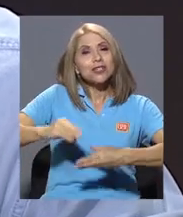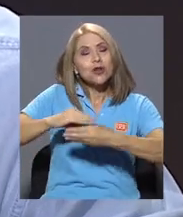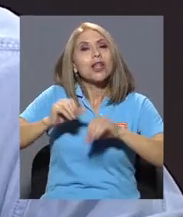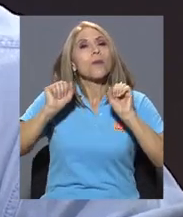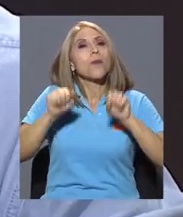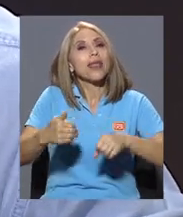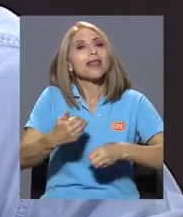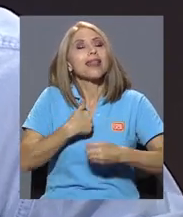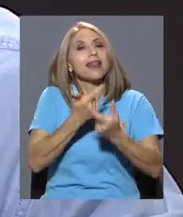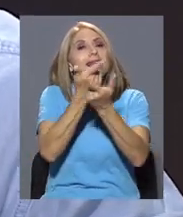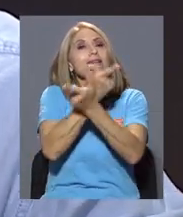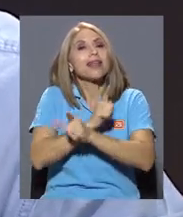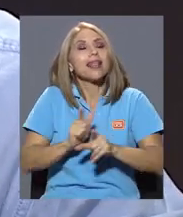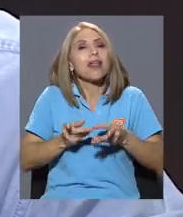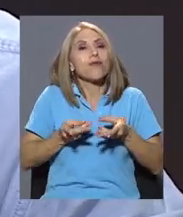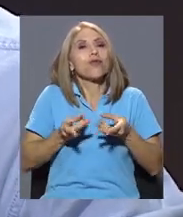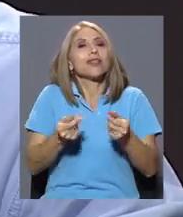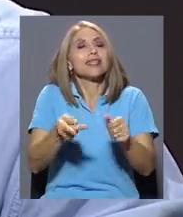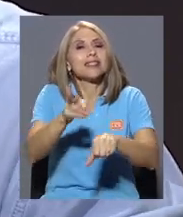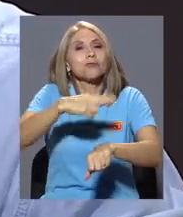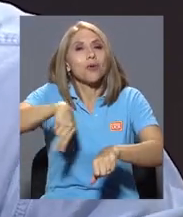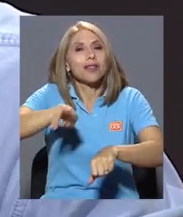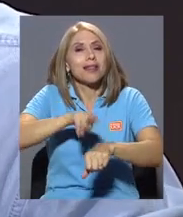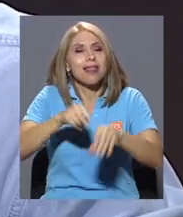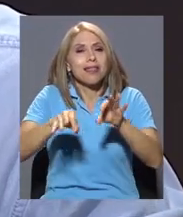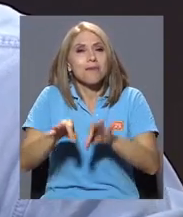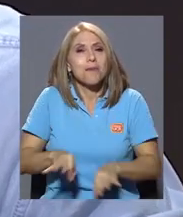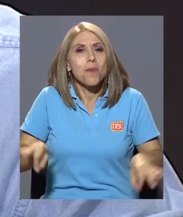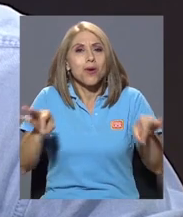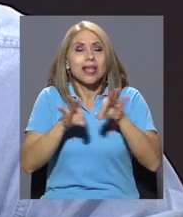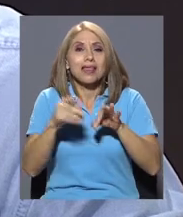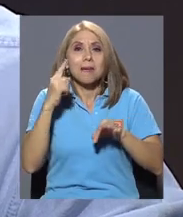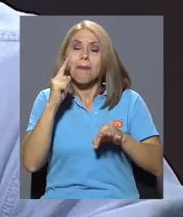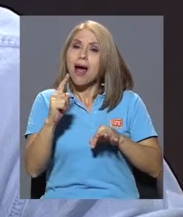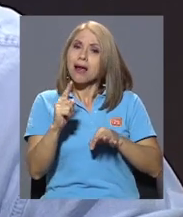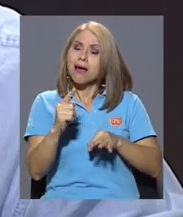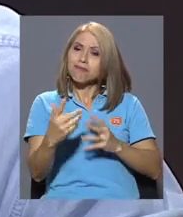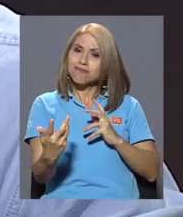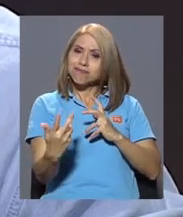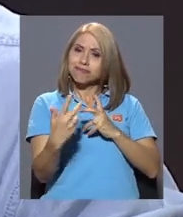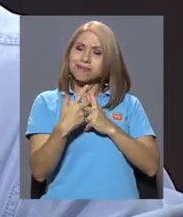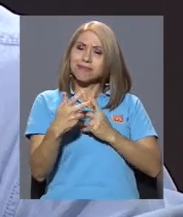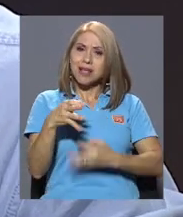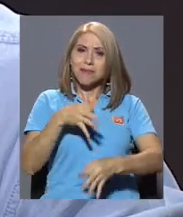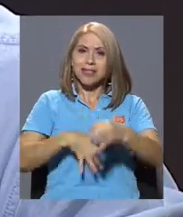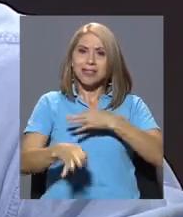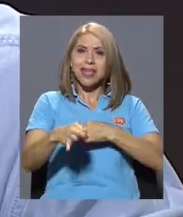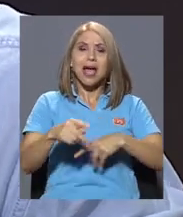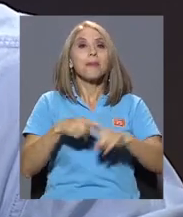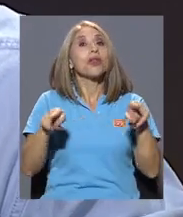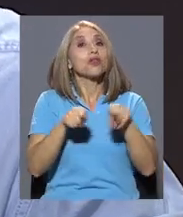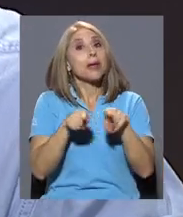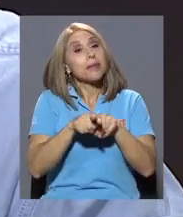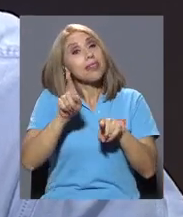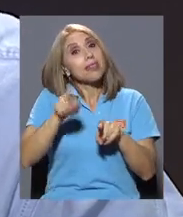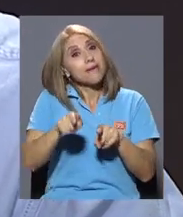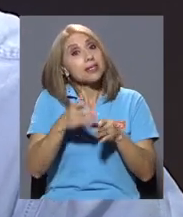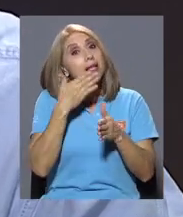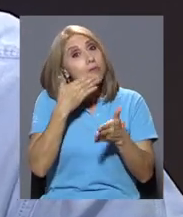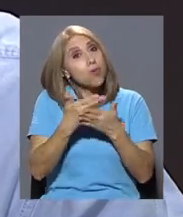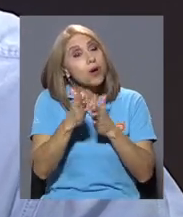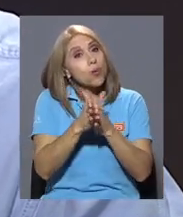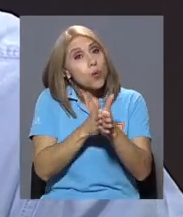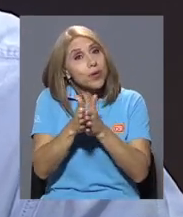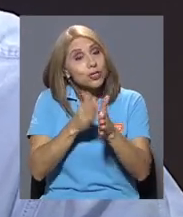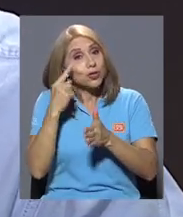fluidez y esa espontaneidad que es tan importante para generar la empatía pero que al mismo tiempo sea algo que funcione para esa marca o para ese